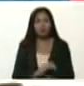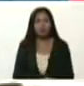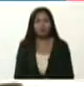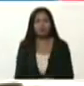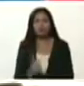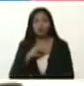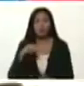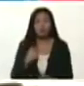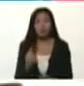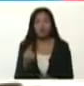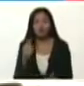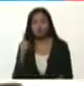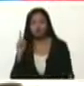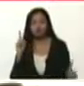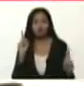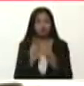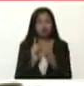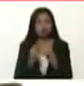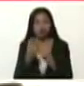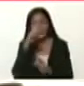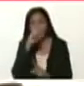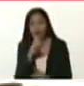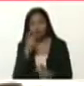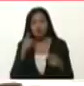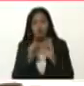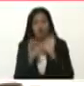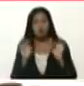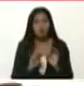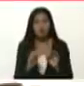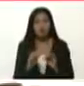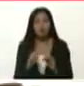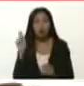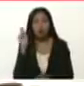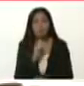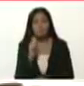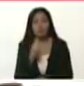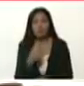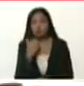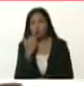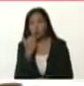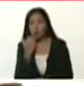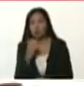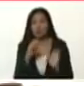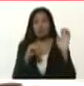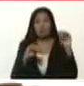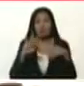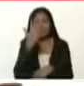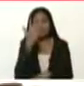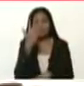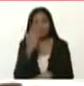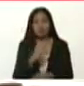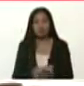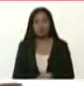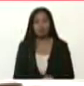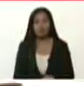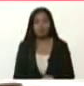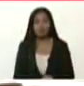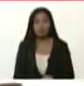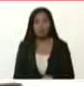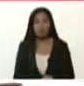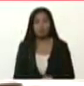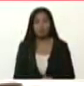que rematar este año, los meses que vienen, fíjense, 15 de